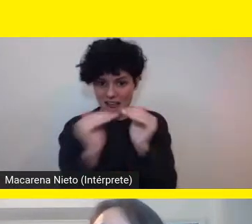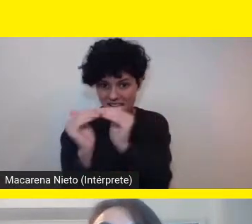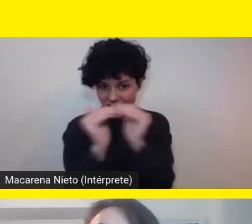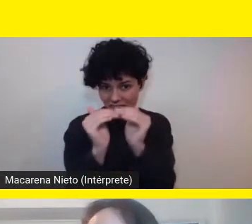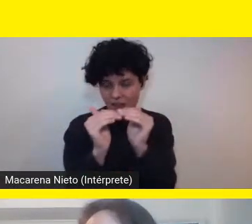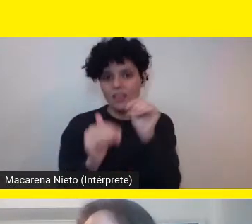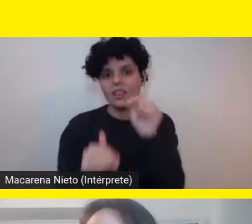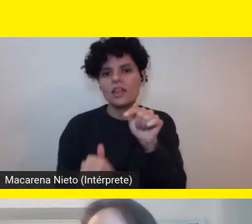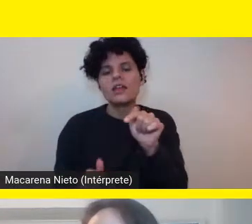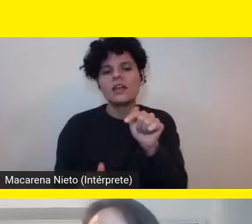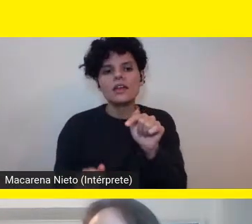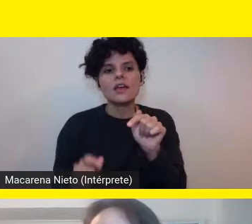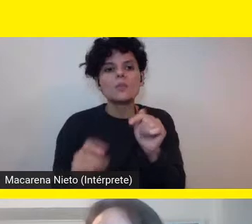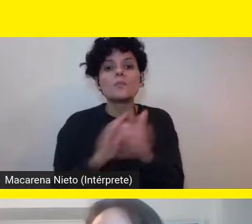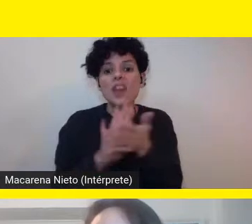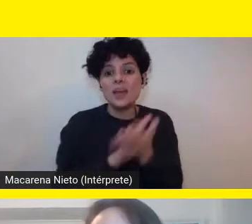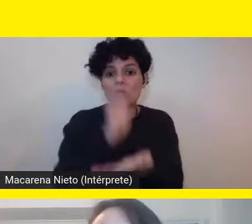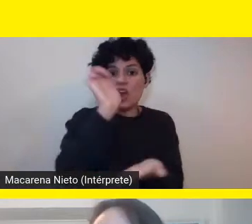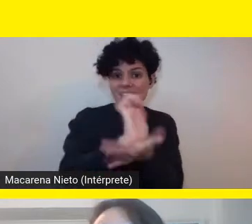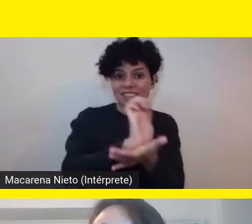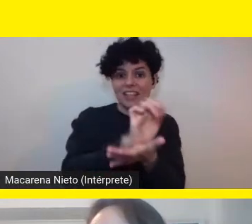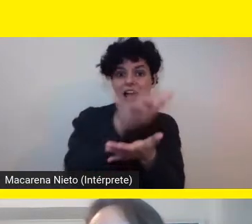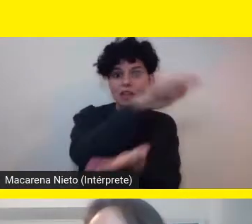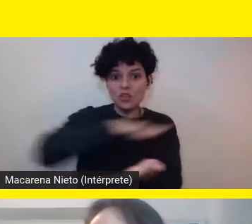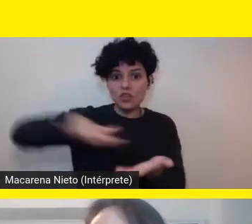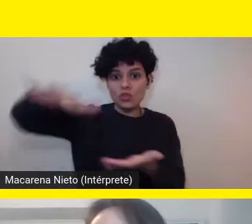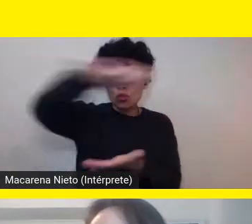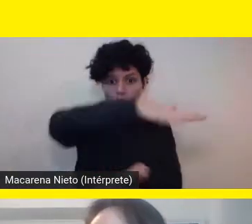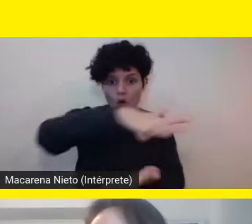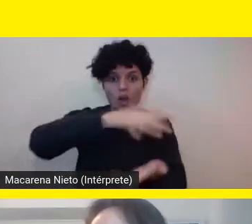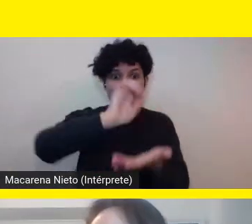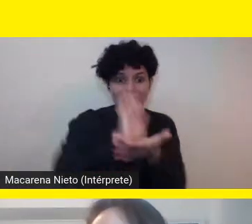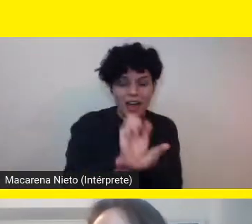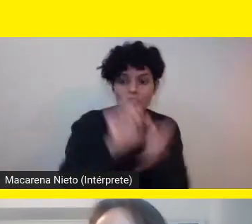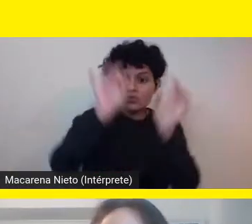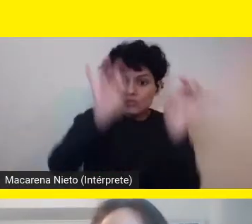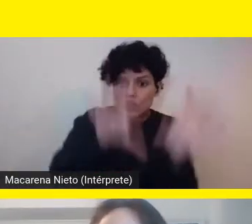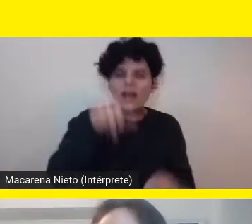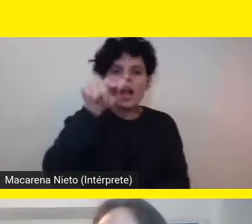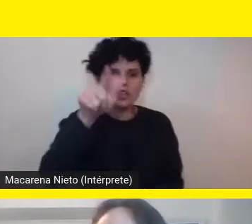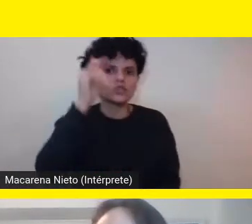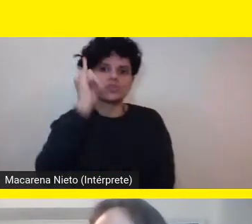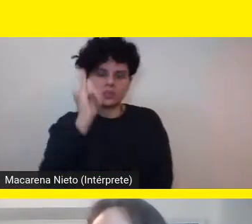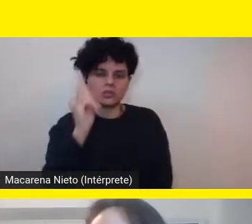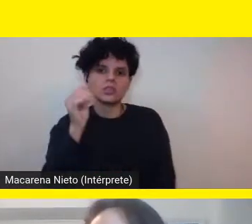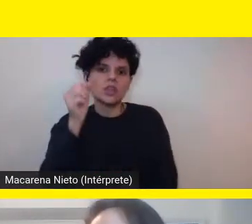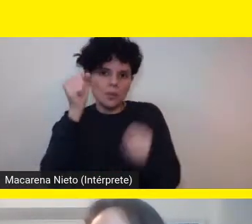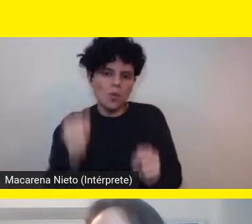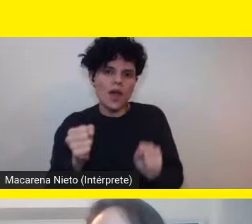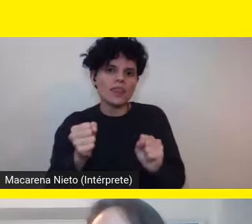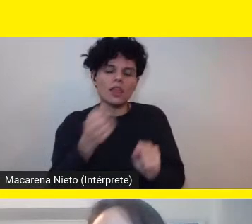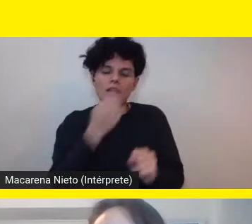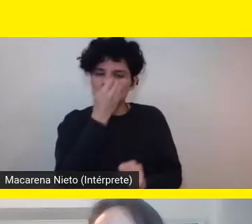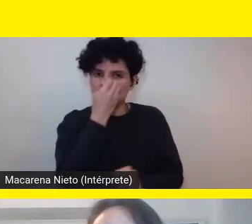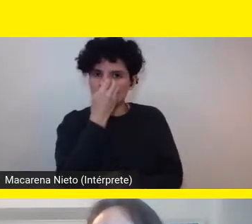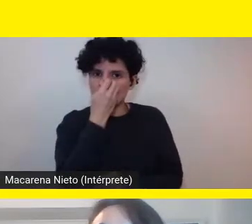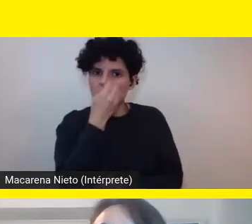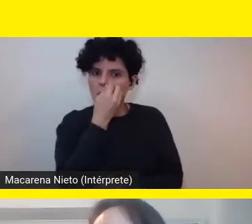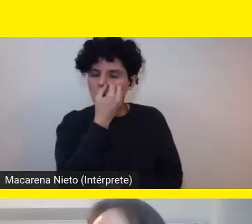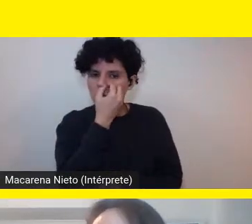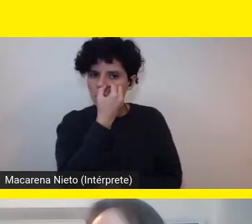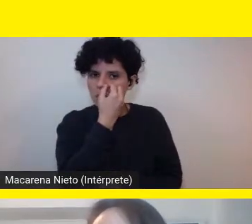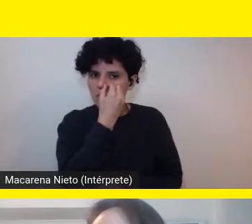el sistema estatal, en los distintos niveles estatales, es algo que es valioso discutir. Creo que ahí va a ser valioso discutir también, por ejemplo, cuál